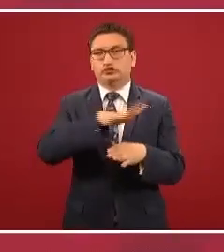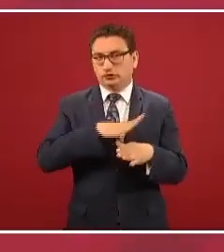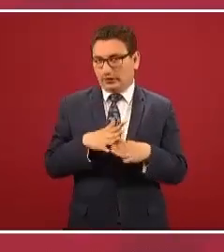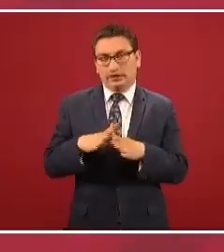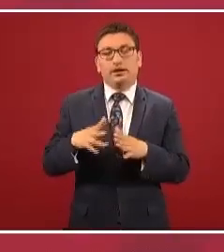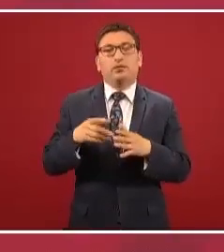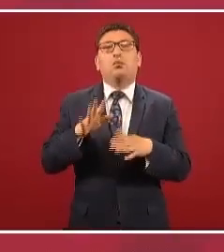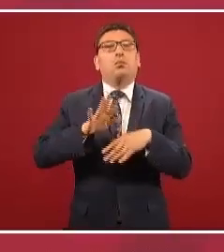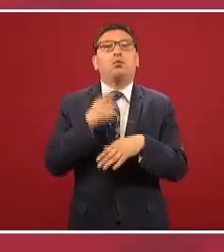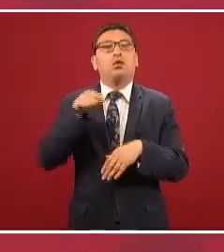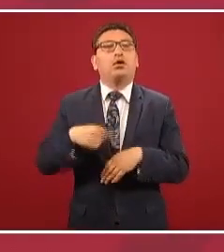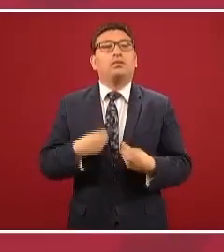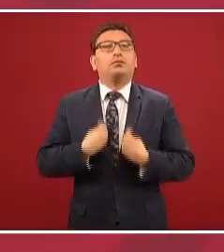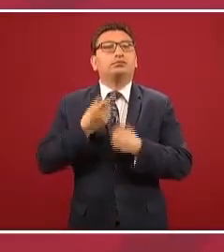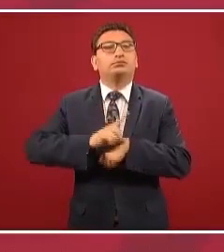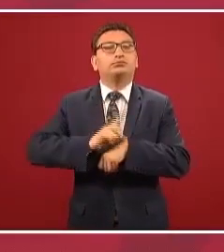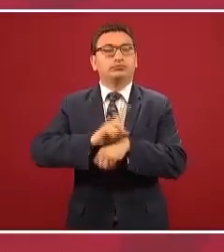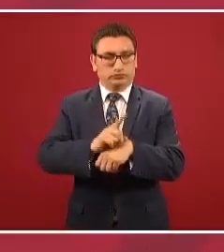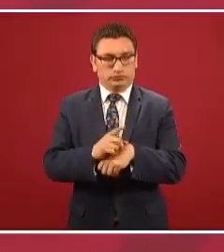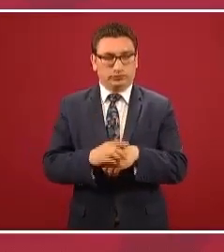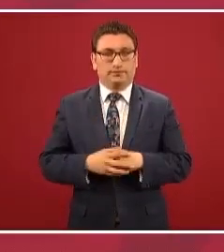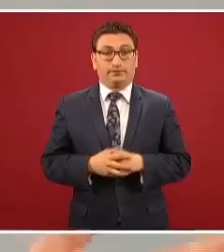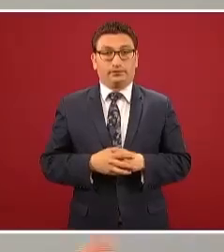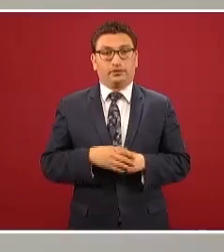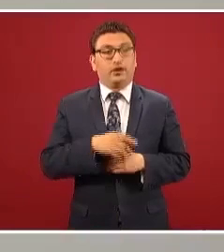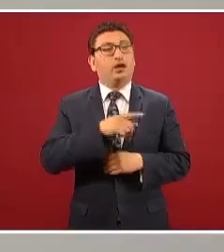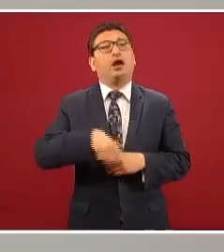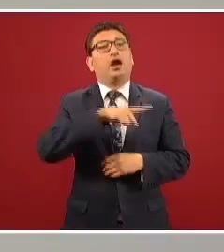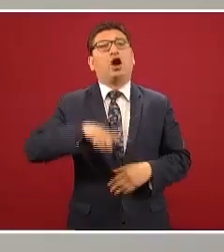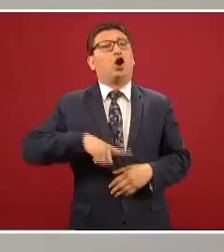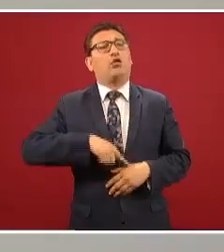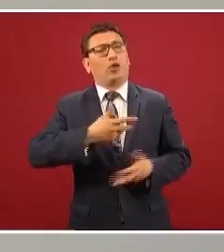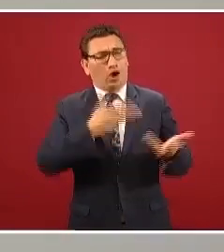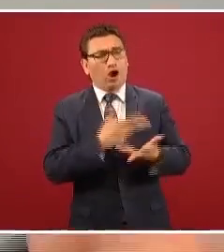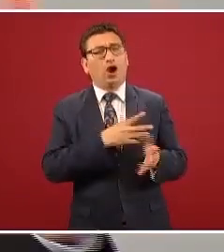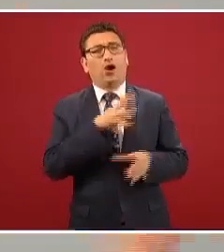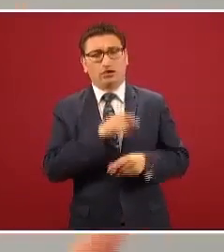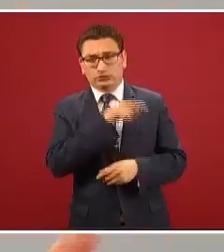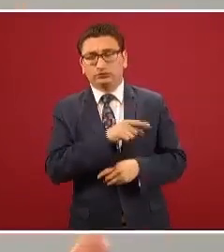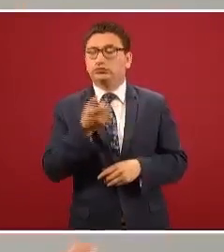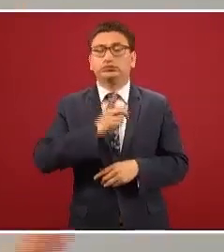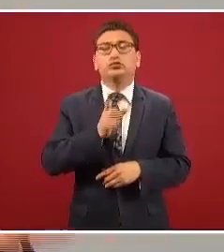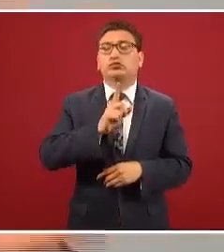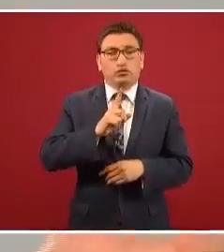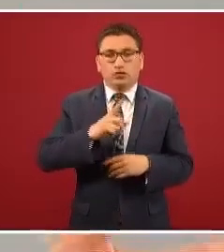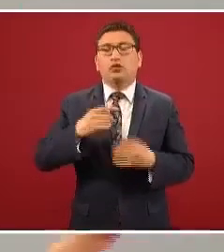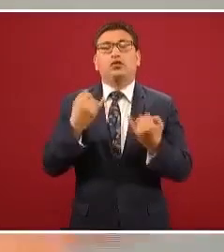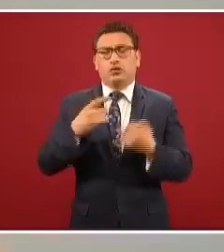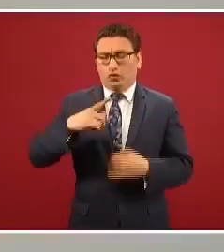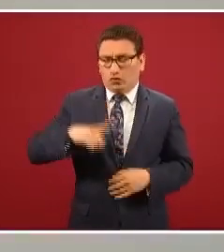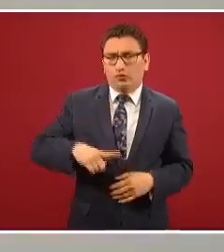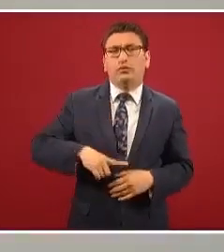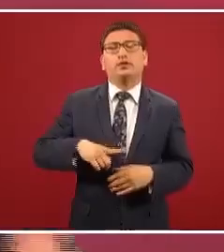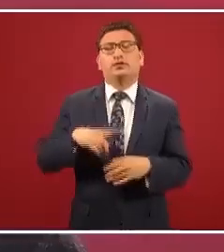va y viene. No hay que dejarle todo esto a una acción gubernamental. El Estado mexicano se compone